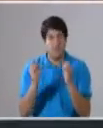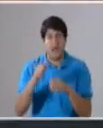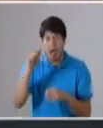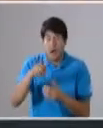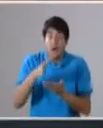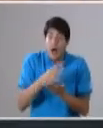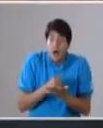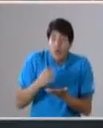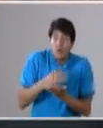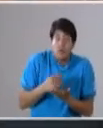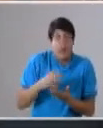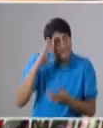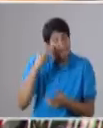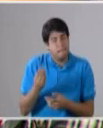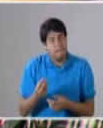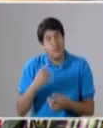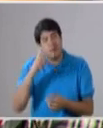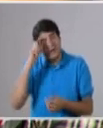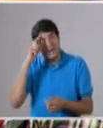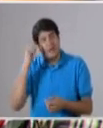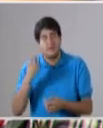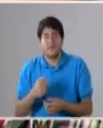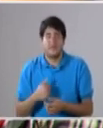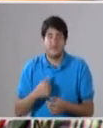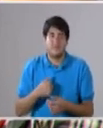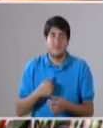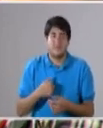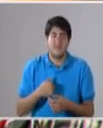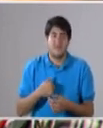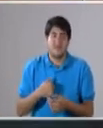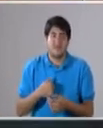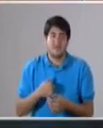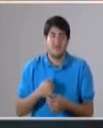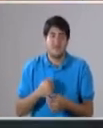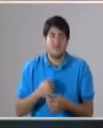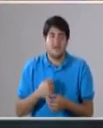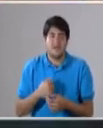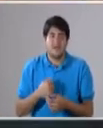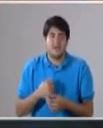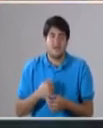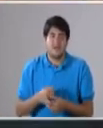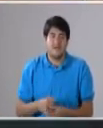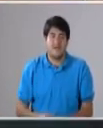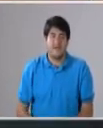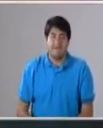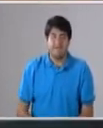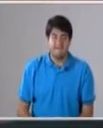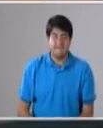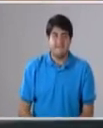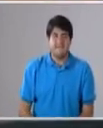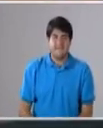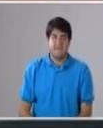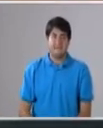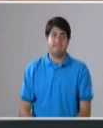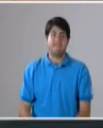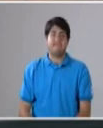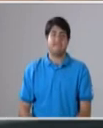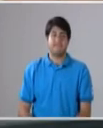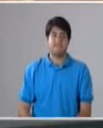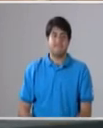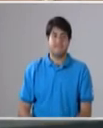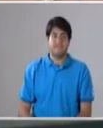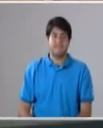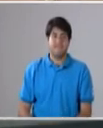ya, el que reprendido endurece la cerviz, de repente será quebrantado. Por eso se volvió